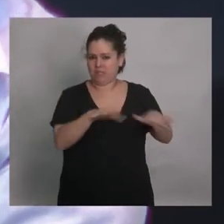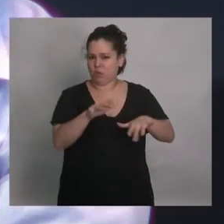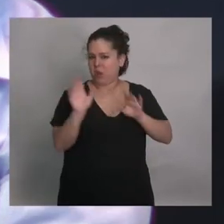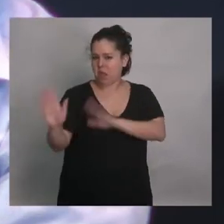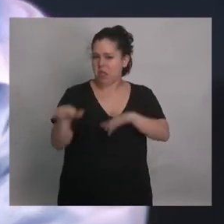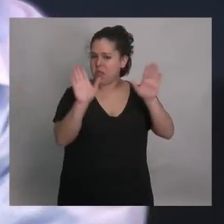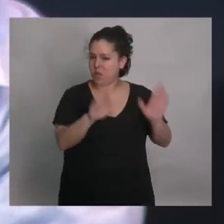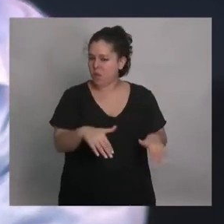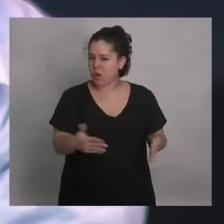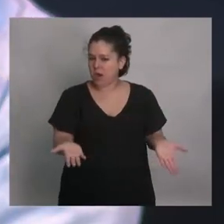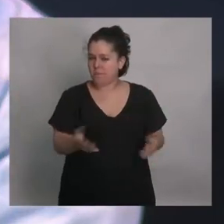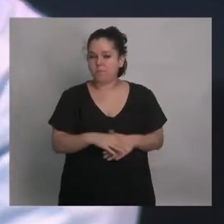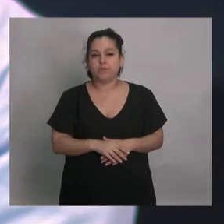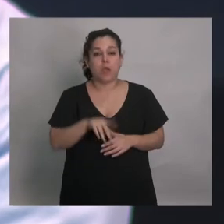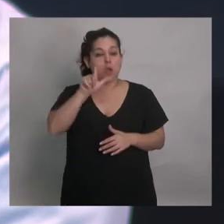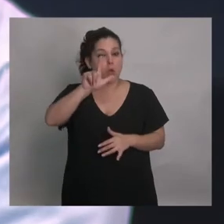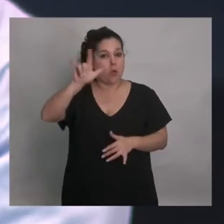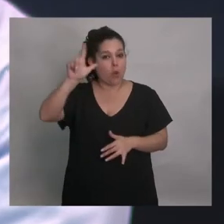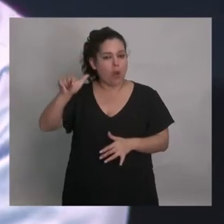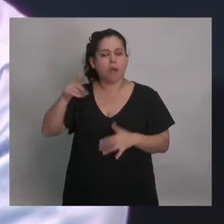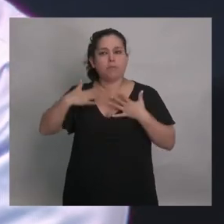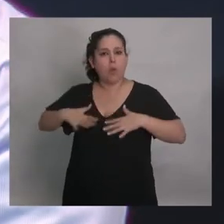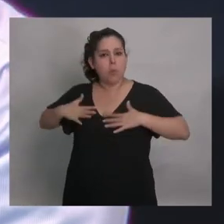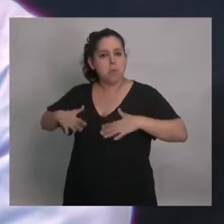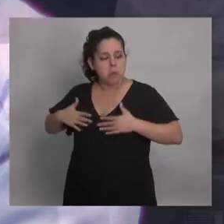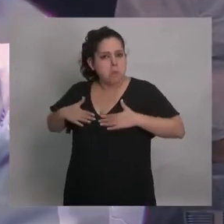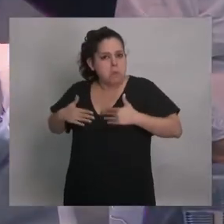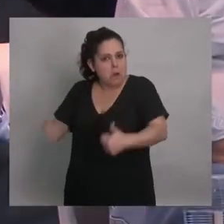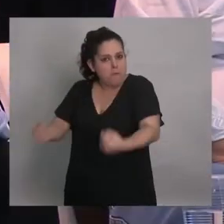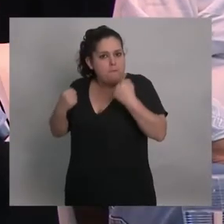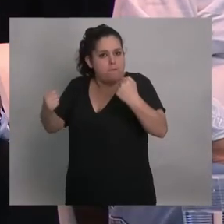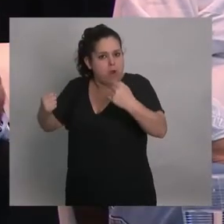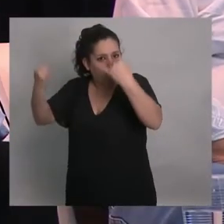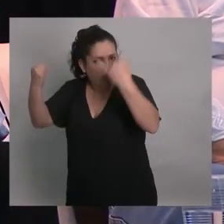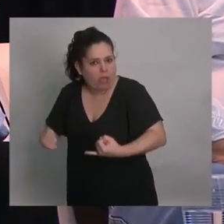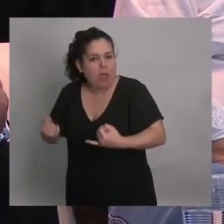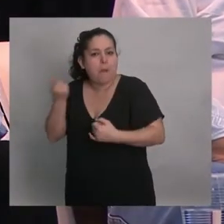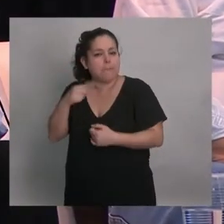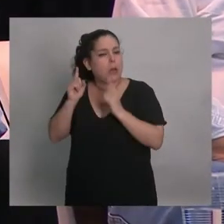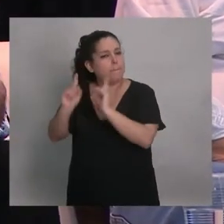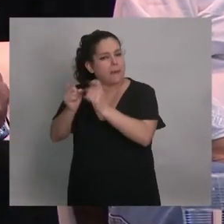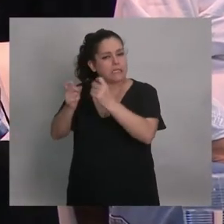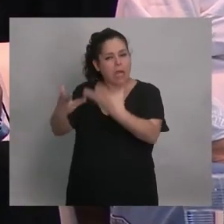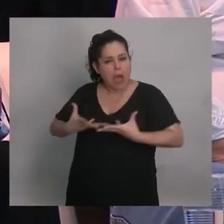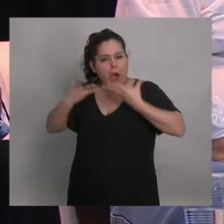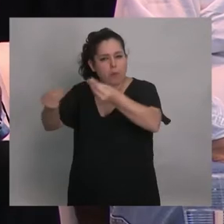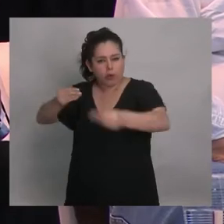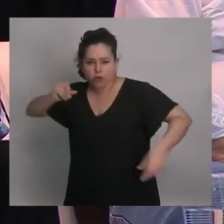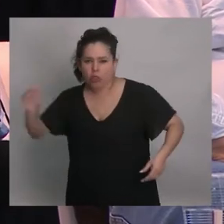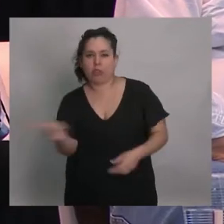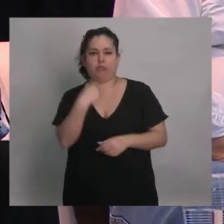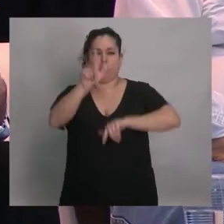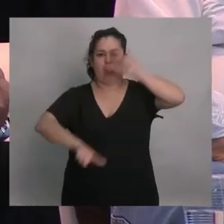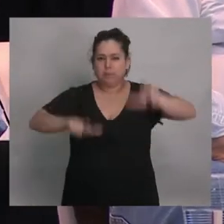y lula anímicamente está fuerte pero necesita del apoyo de todos y todas